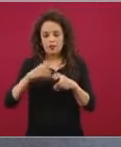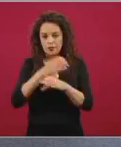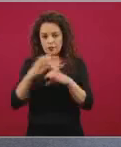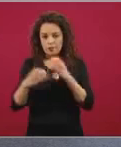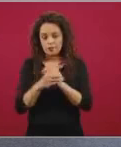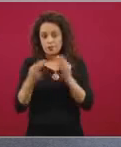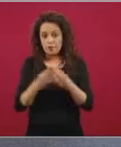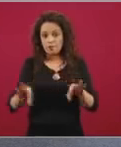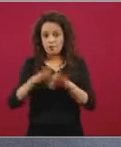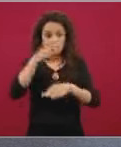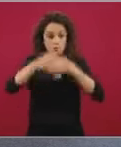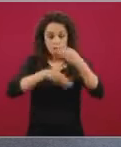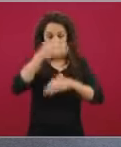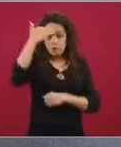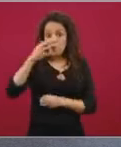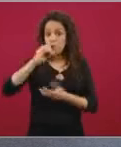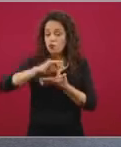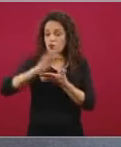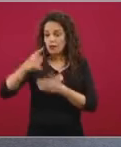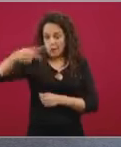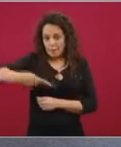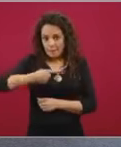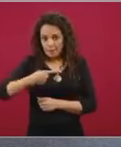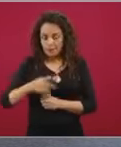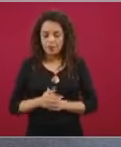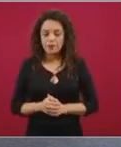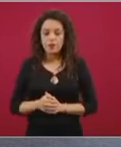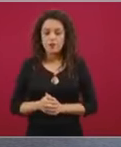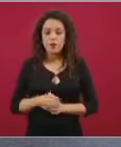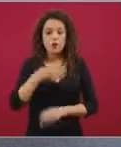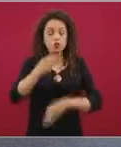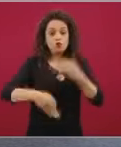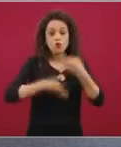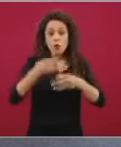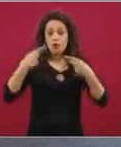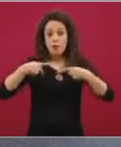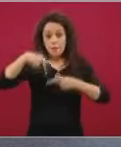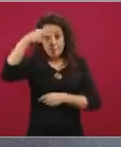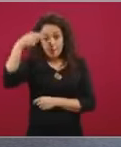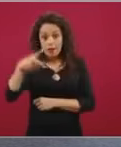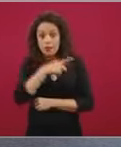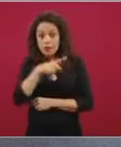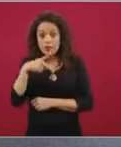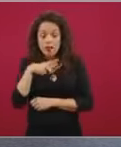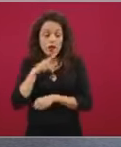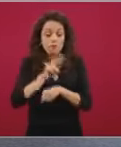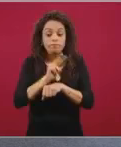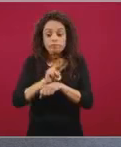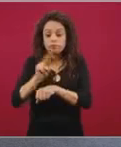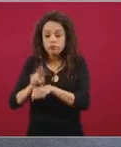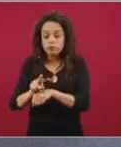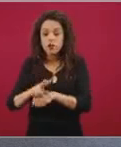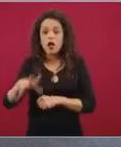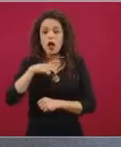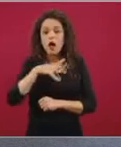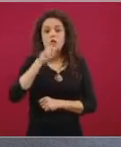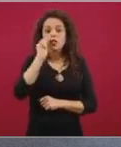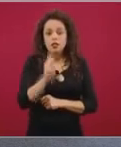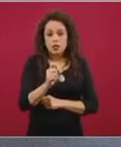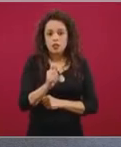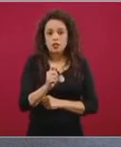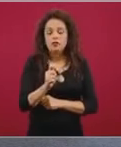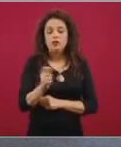estar al pendiente y preguntarlo, e invitamos a todo el pueblo de México a estar al pendiente de que existan etiquetados en